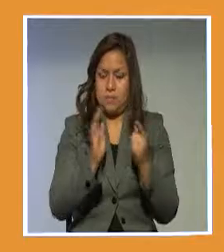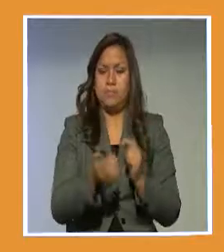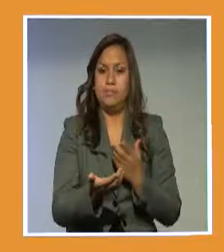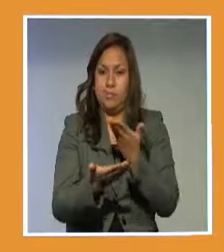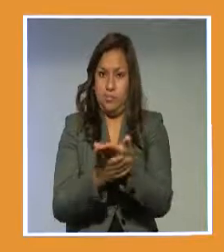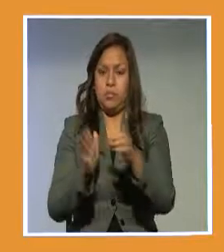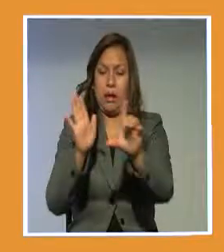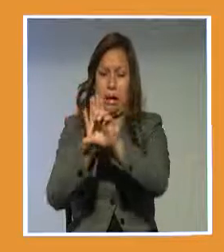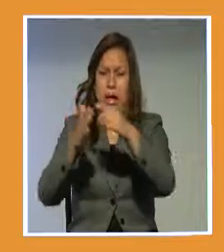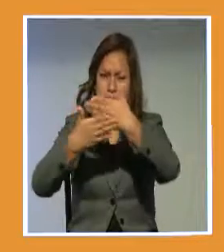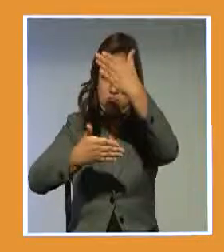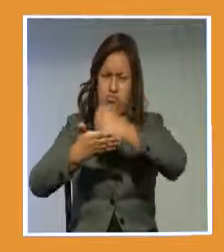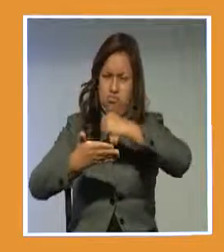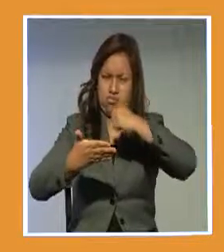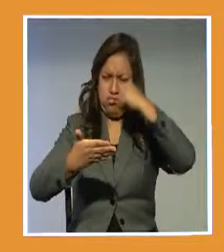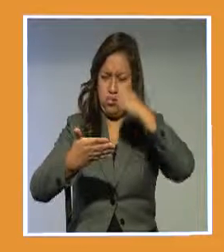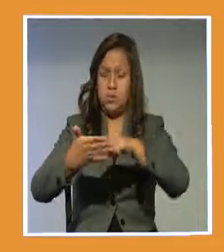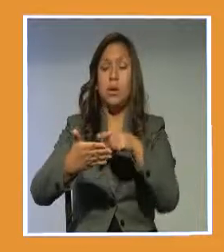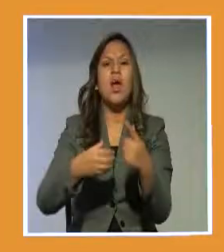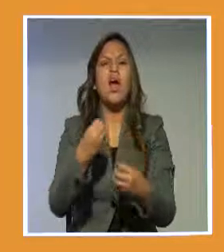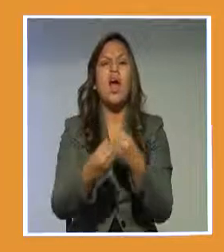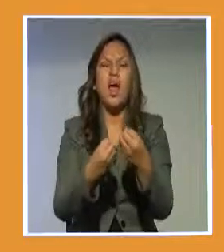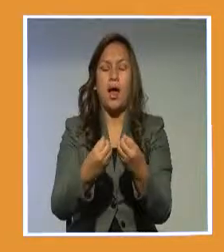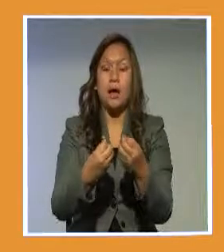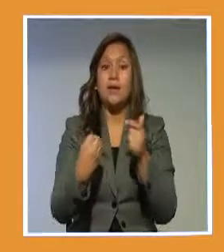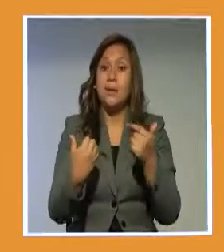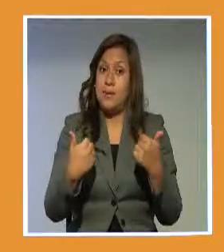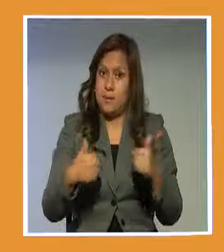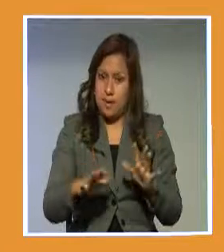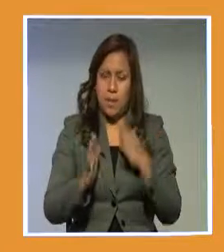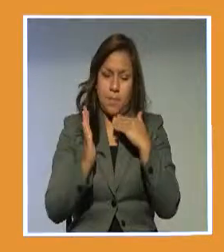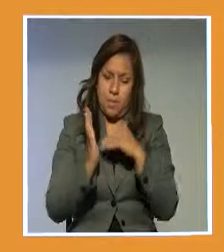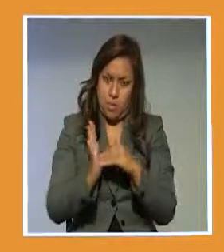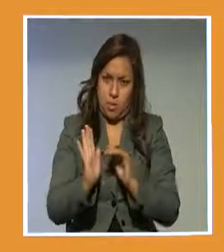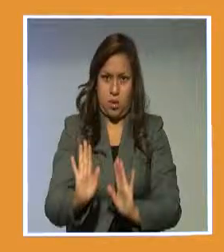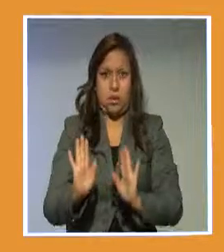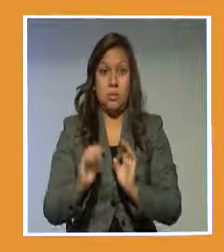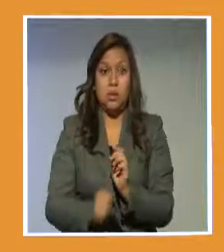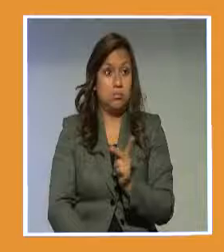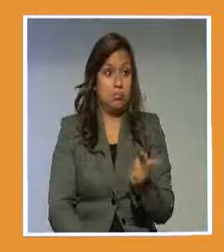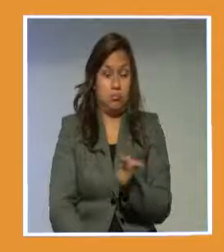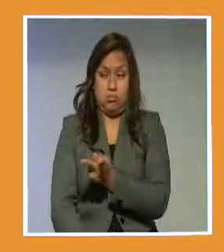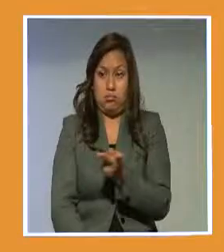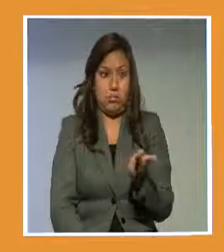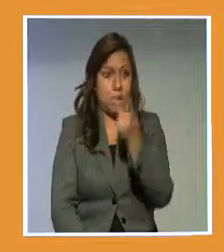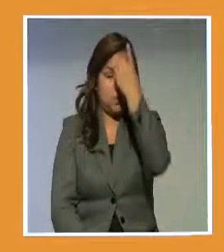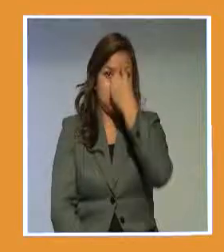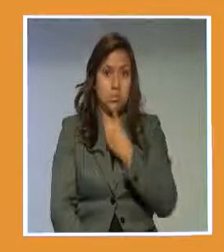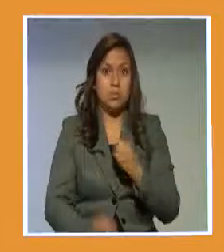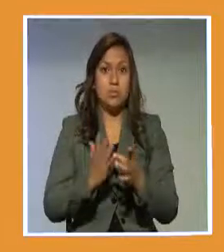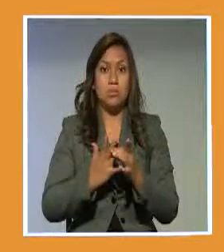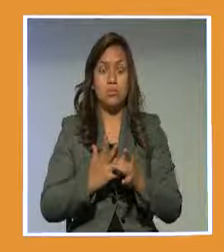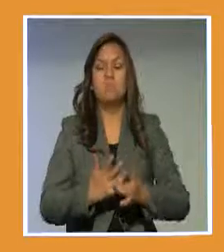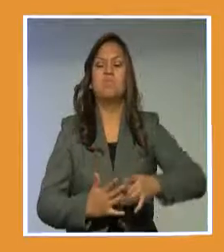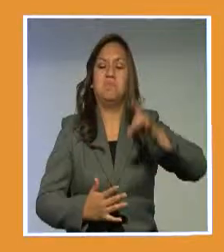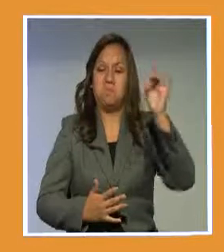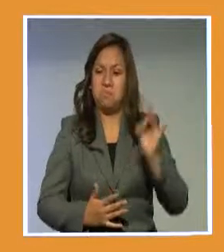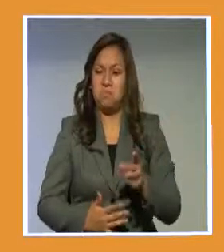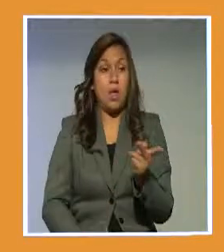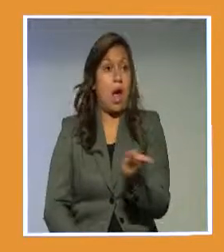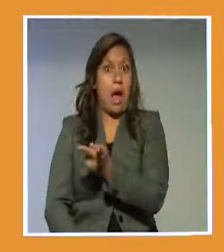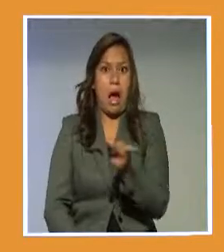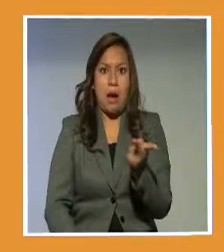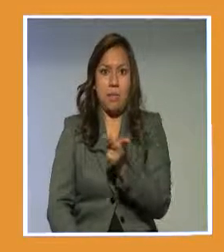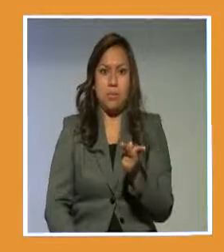ley notarial? Es que cuando exista la decisión de divorcio, es decir, de la disolución